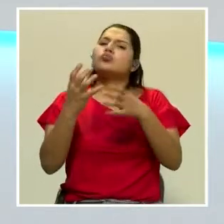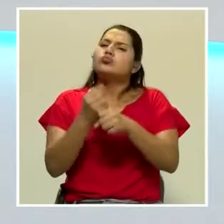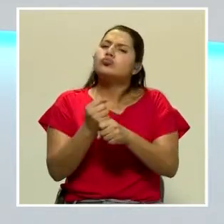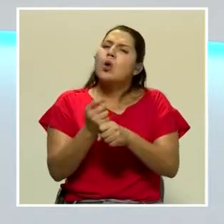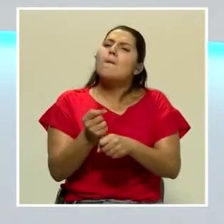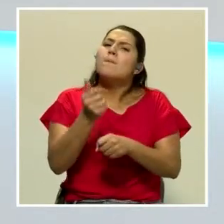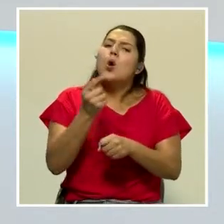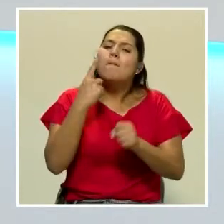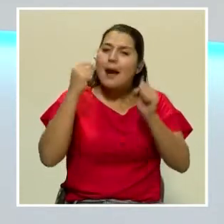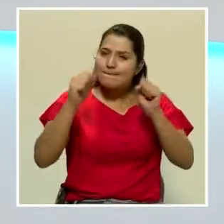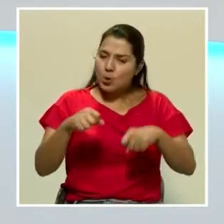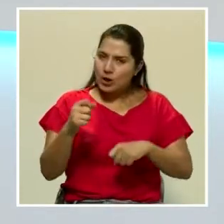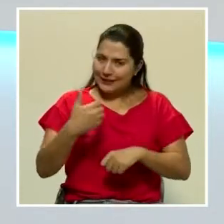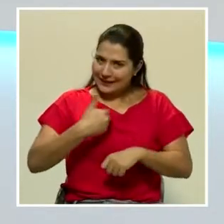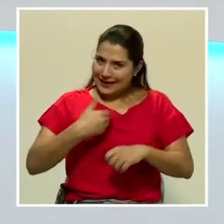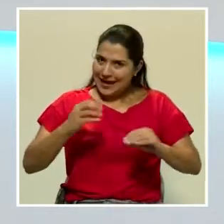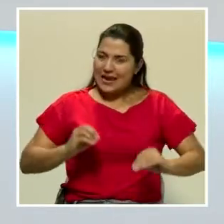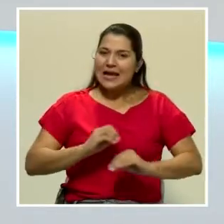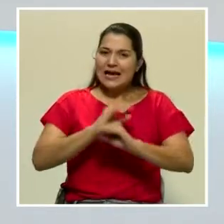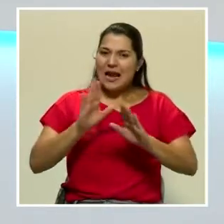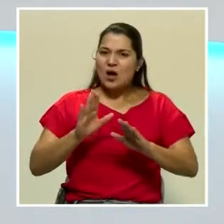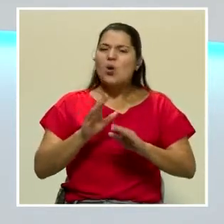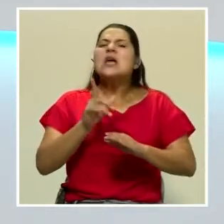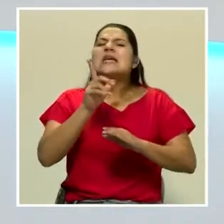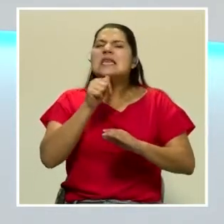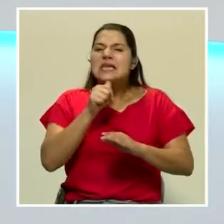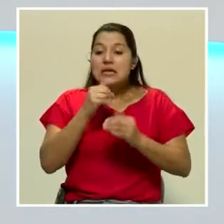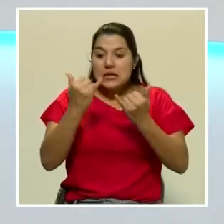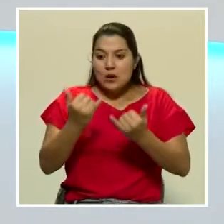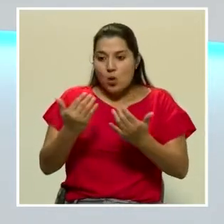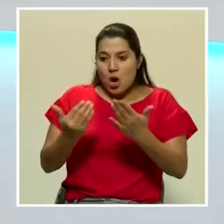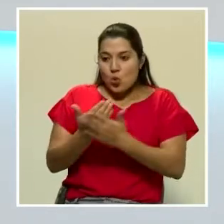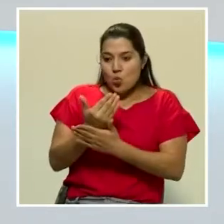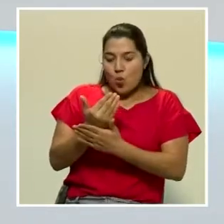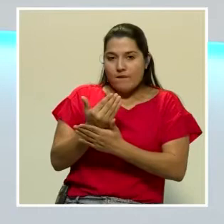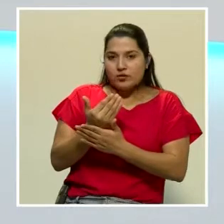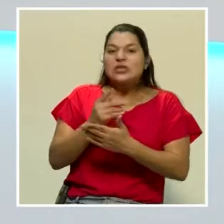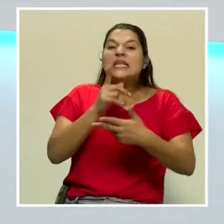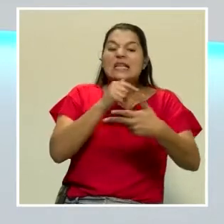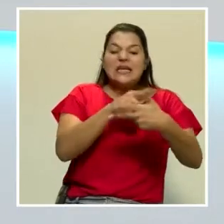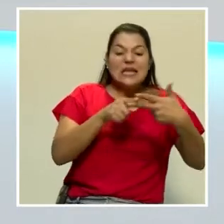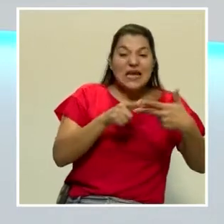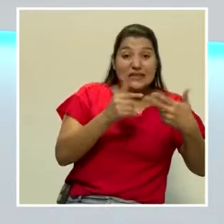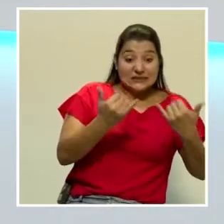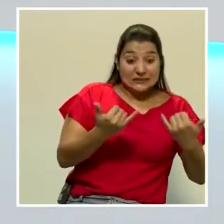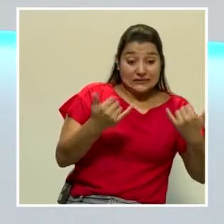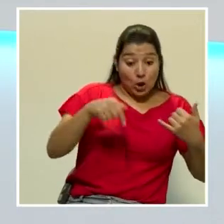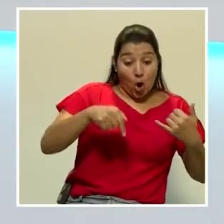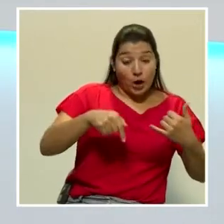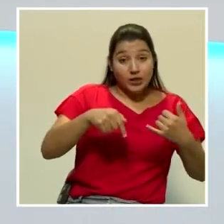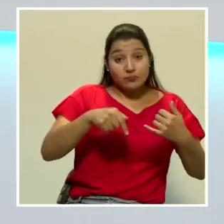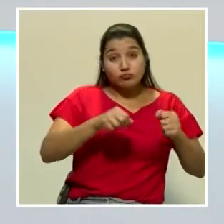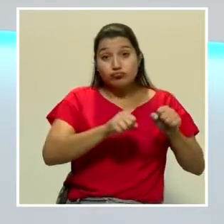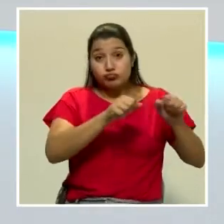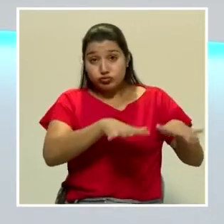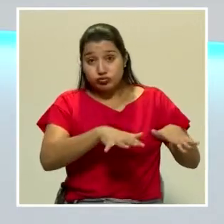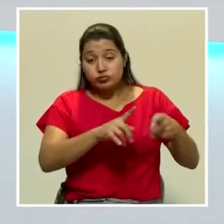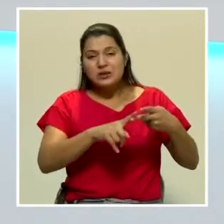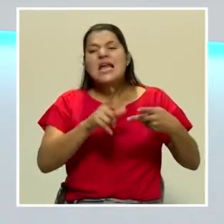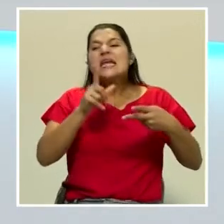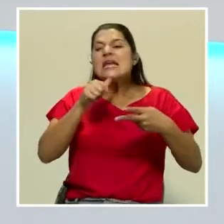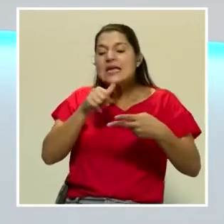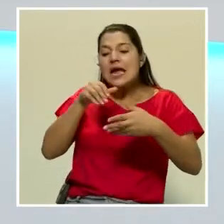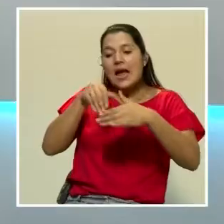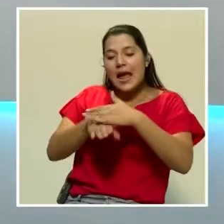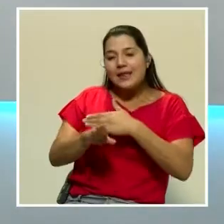para tener claridad de quiénes asumen y quiénes salen y quiénes asumen los nuevos cargos. Adelante,